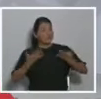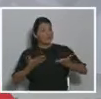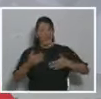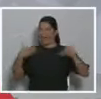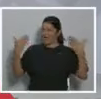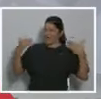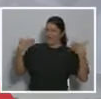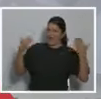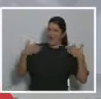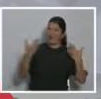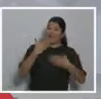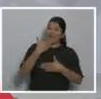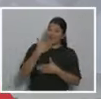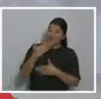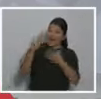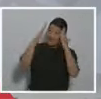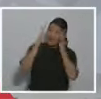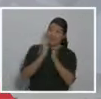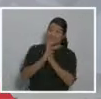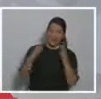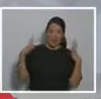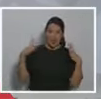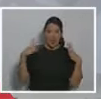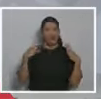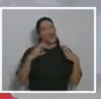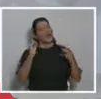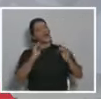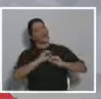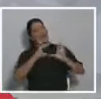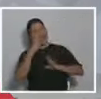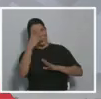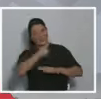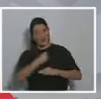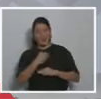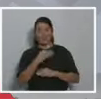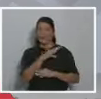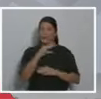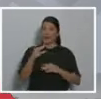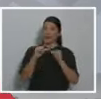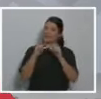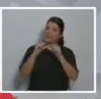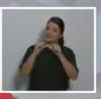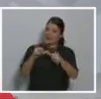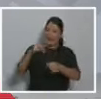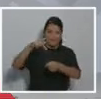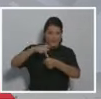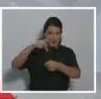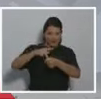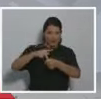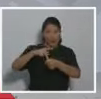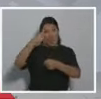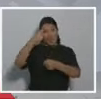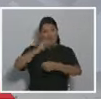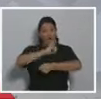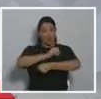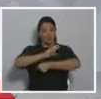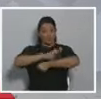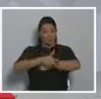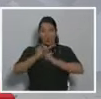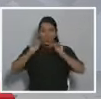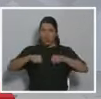muy feliz, y agradecerle a la Virgencita de Los Ángeles. Ay, qué bonito, qué bonito. Y que sigamos participando para que la Junta